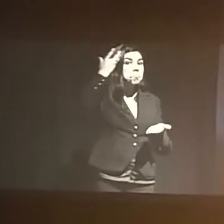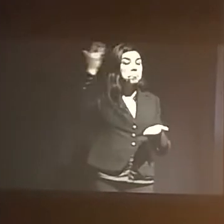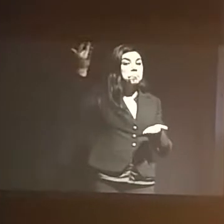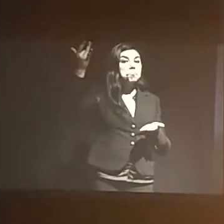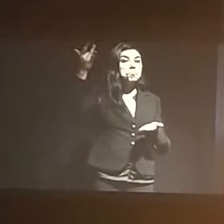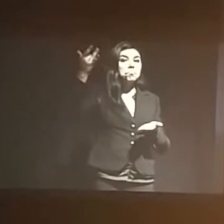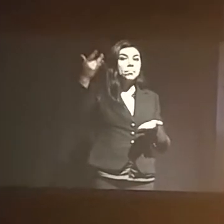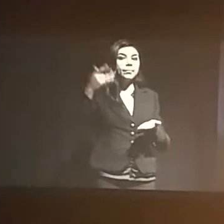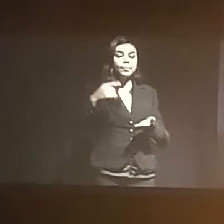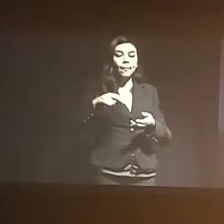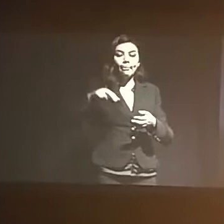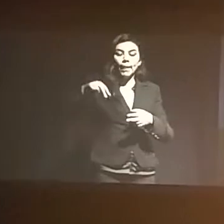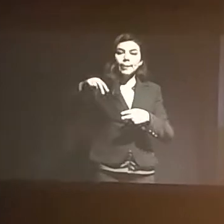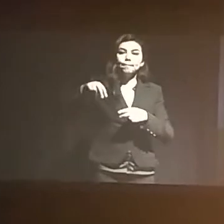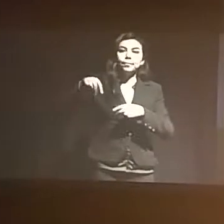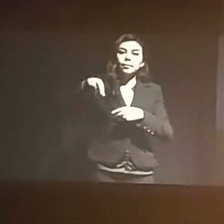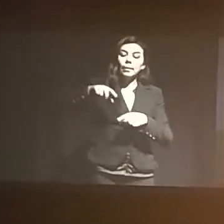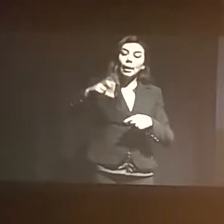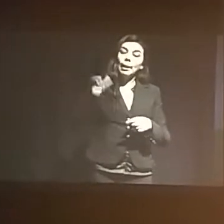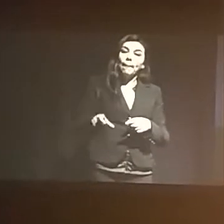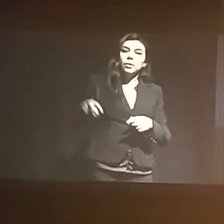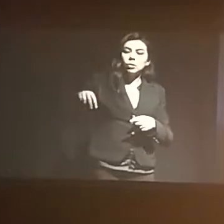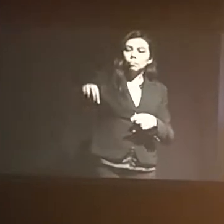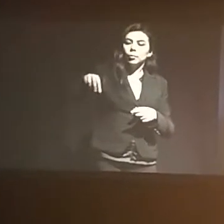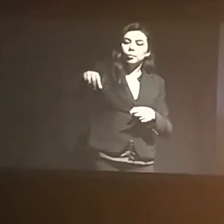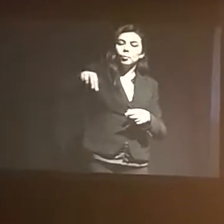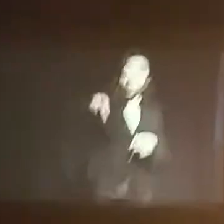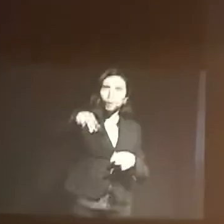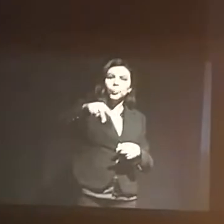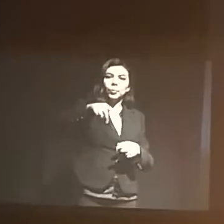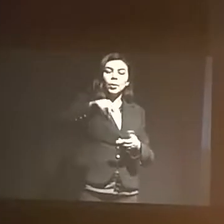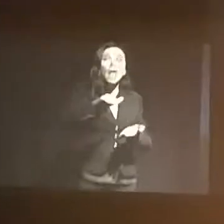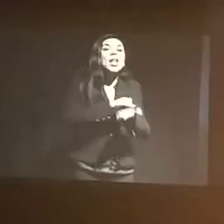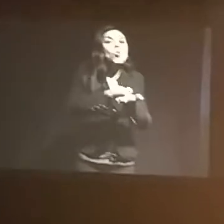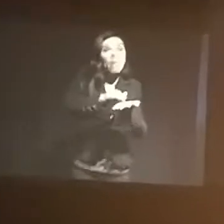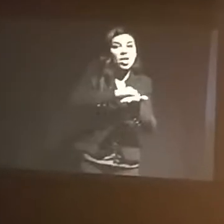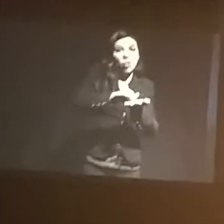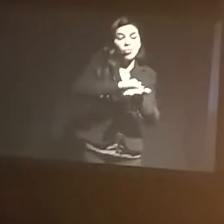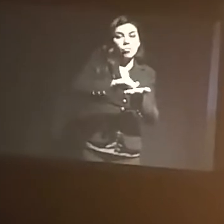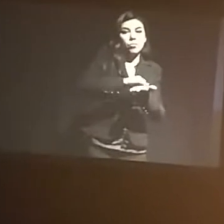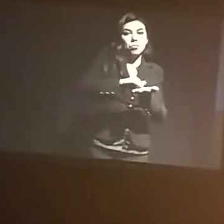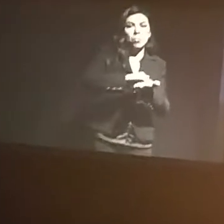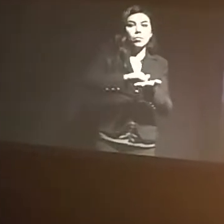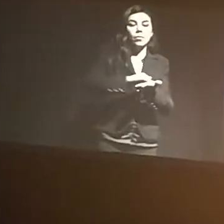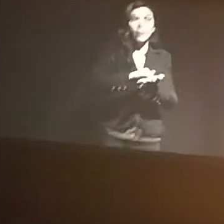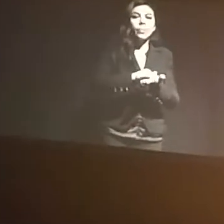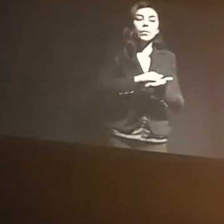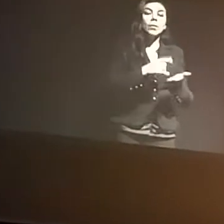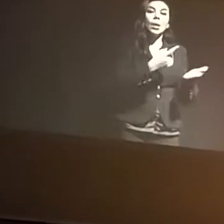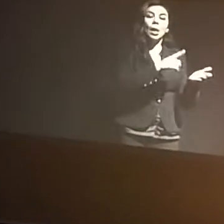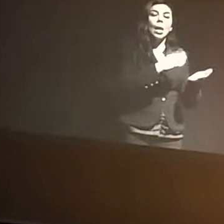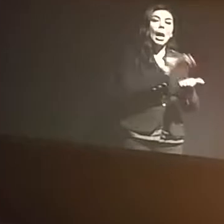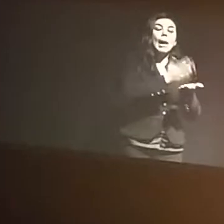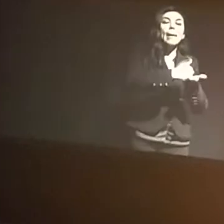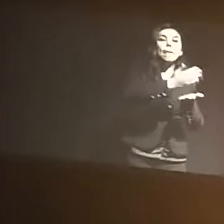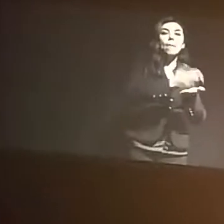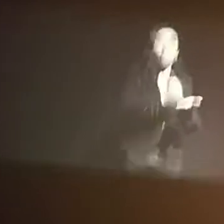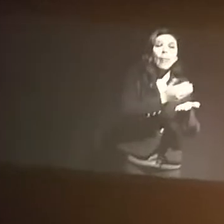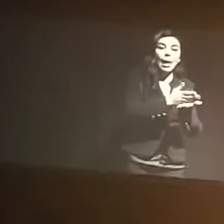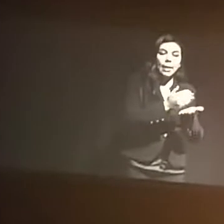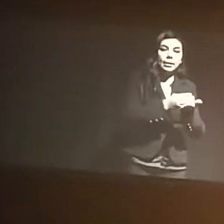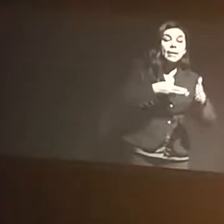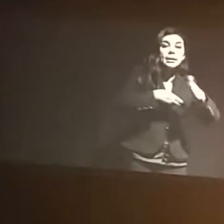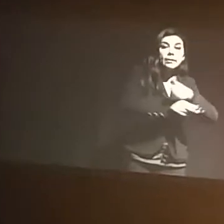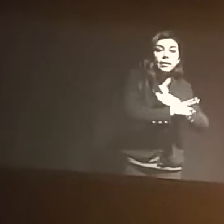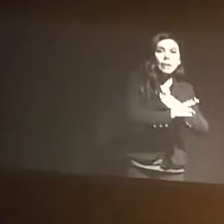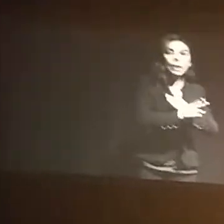tenemos la peatonalización del Times Square en Nueva York. Personas. Tenemos la tarificación vial y el plan de sustentabilidad y